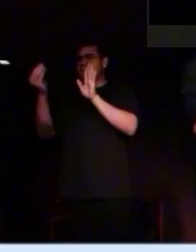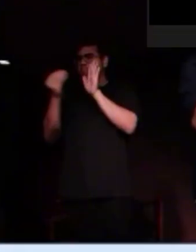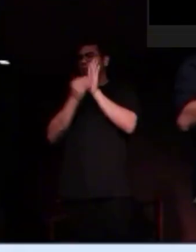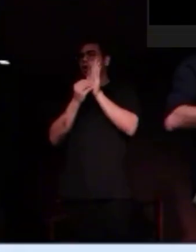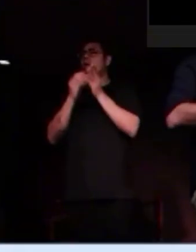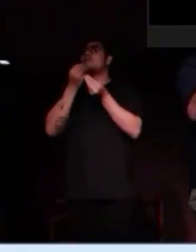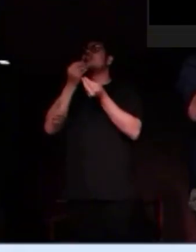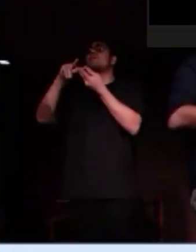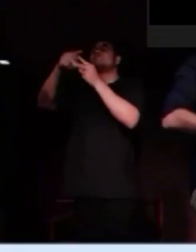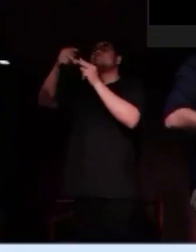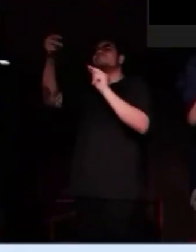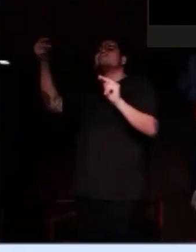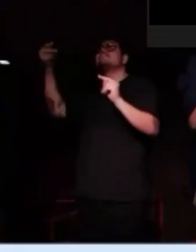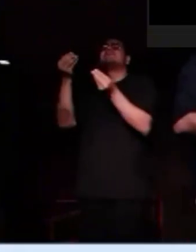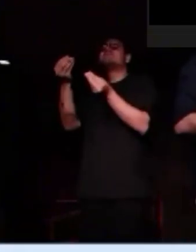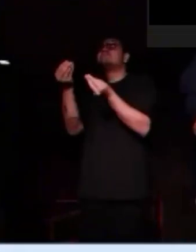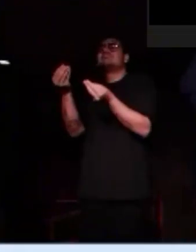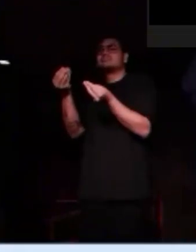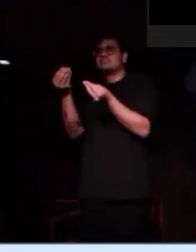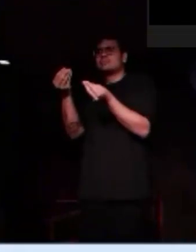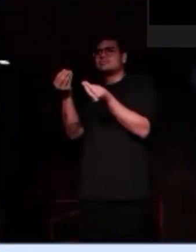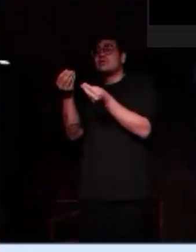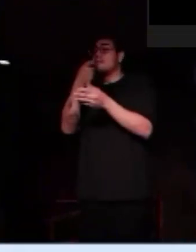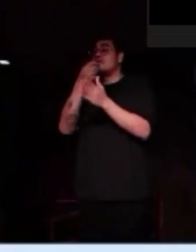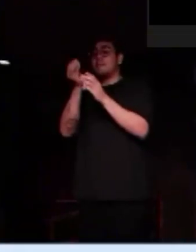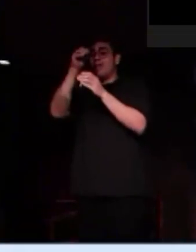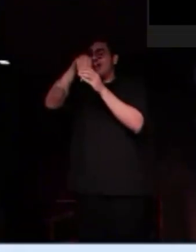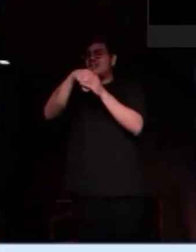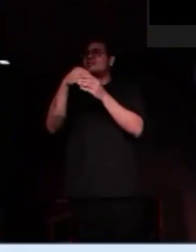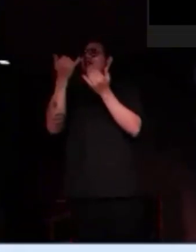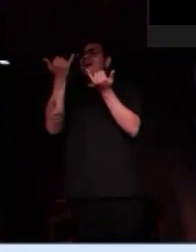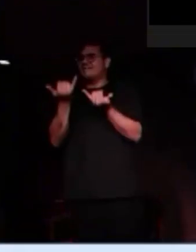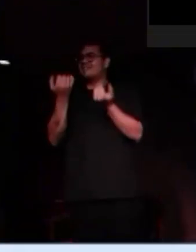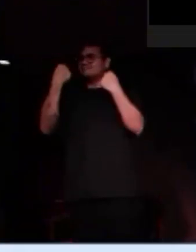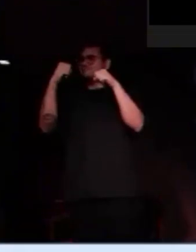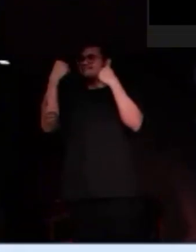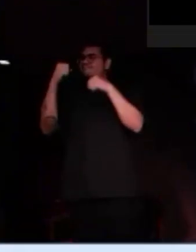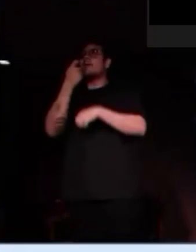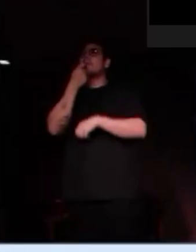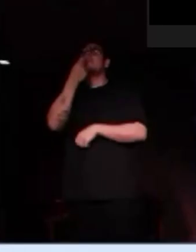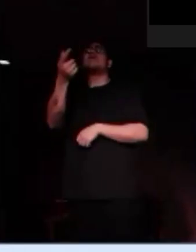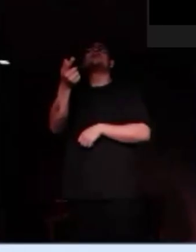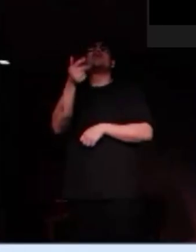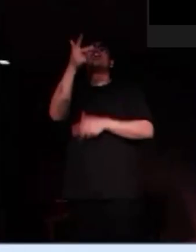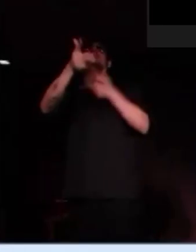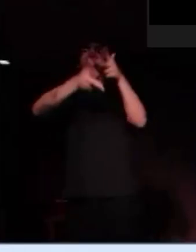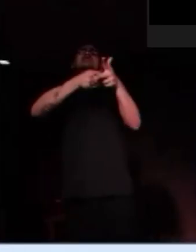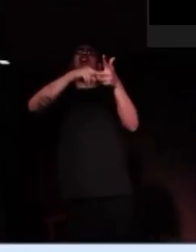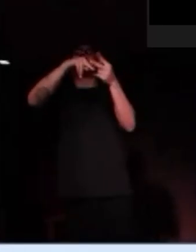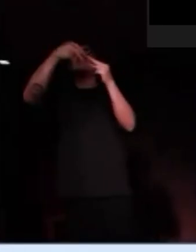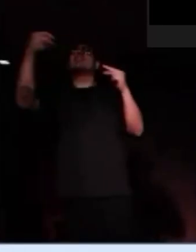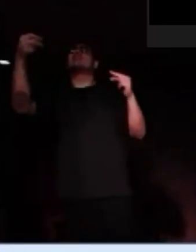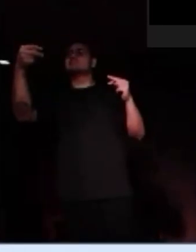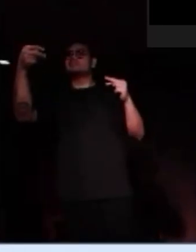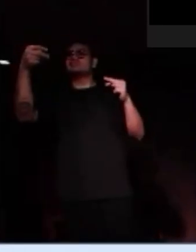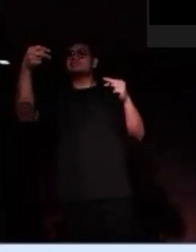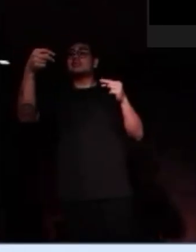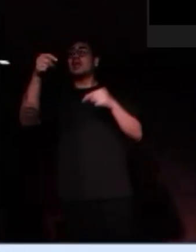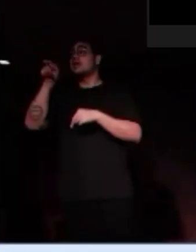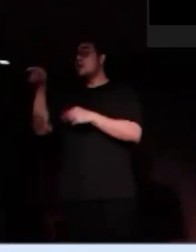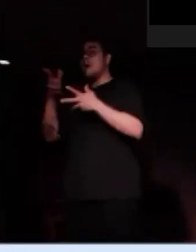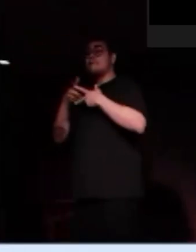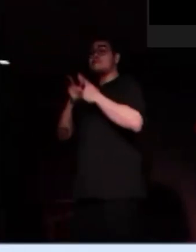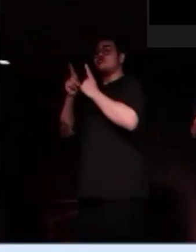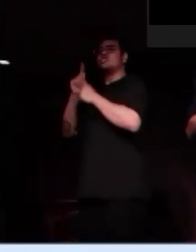hacíamos juegos adentro de la guía de trabajos que decíamos, ¿cuál es la seña de ADN? Y enseñale a los profes oyentes cómo se